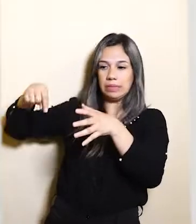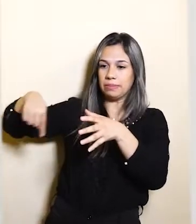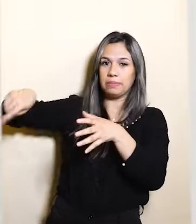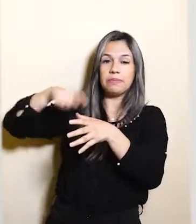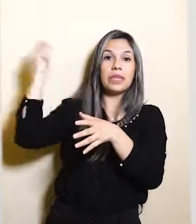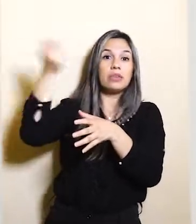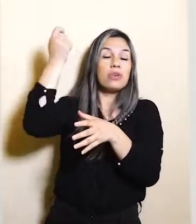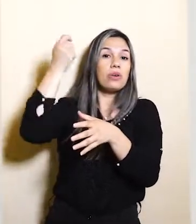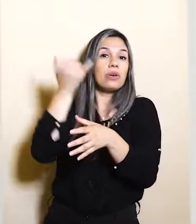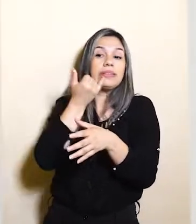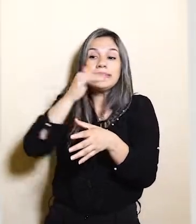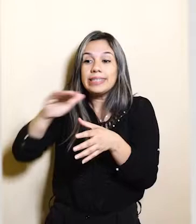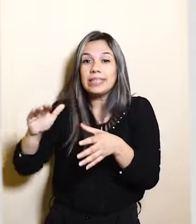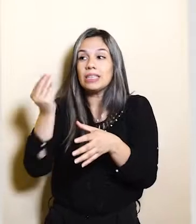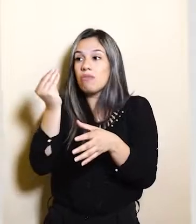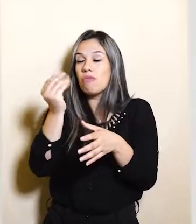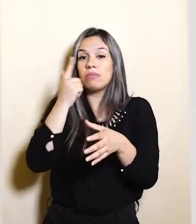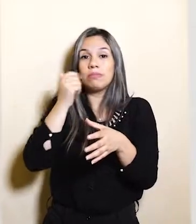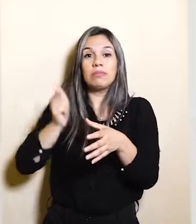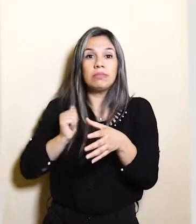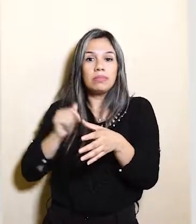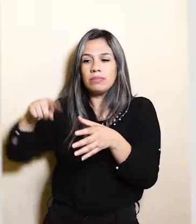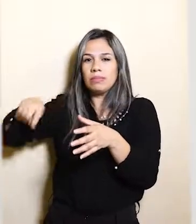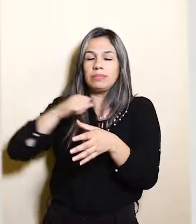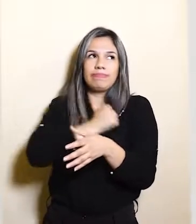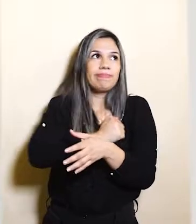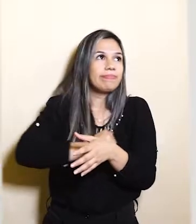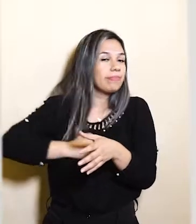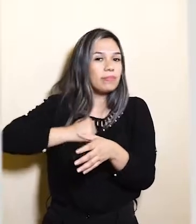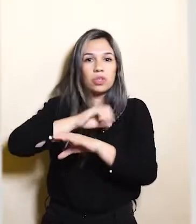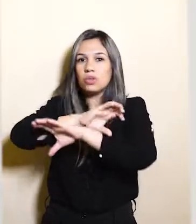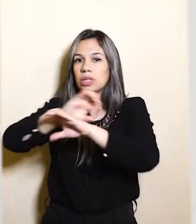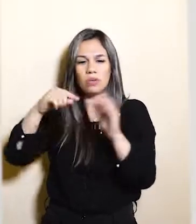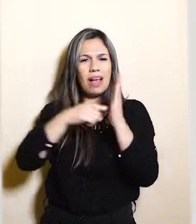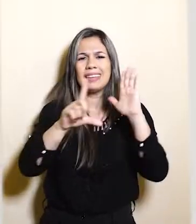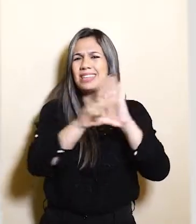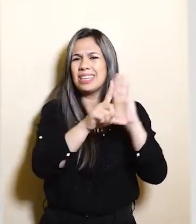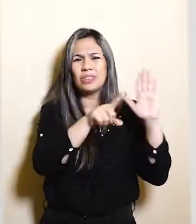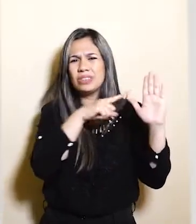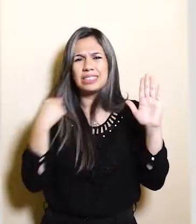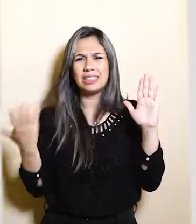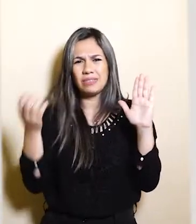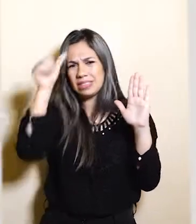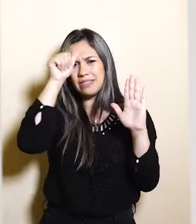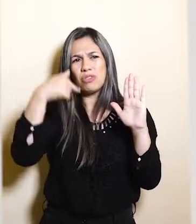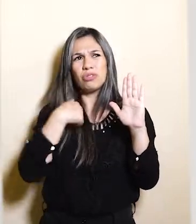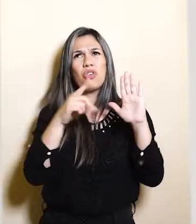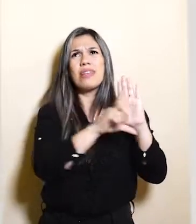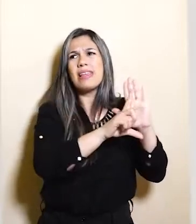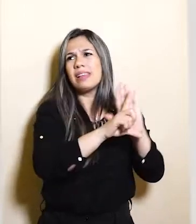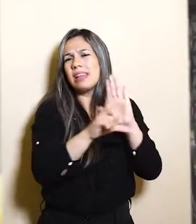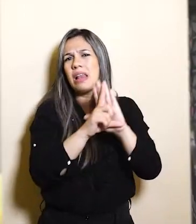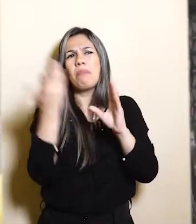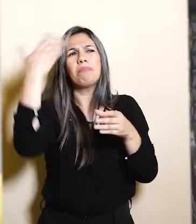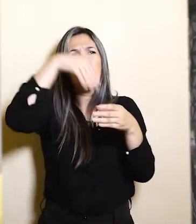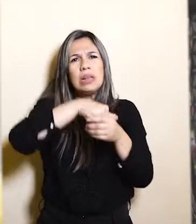que hablar de niñas y adolescentes que están sufriendo tremendamente, quiere decir que efectivamente todo lo que tenemos a mano